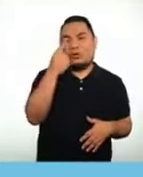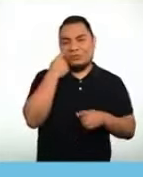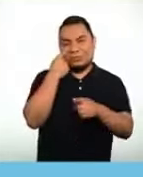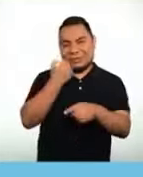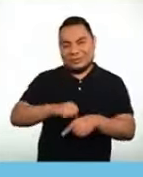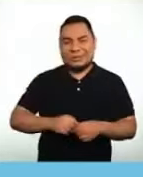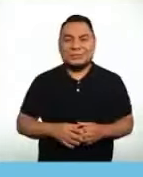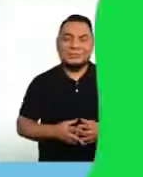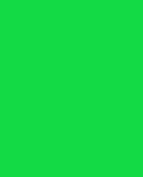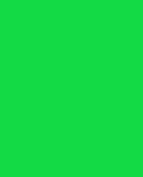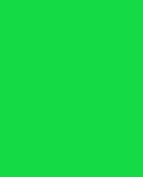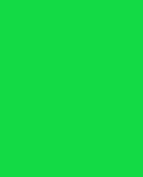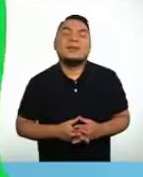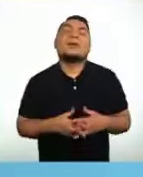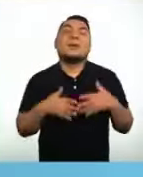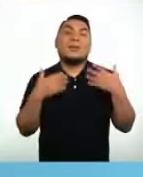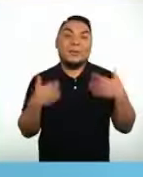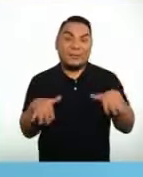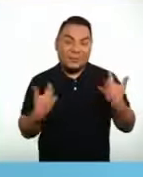mejor que ustedes.